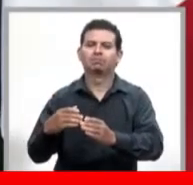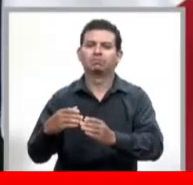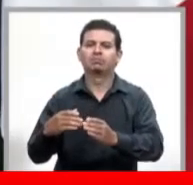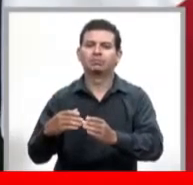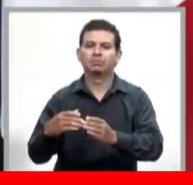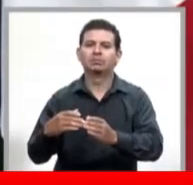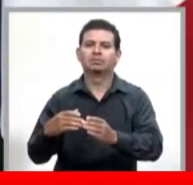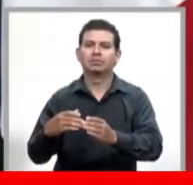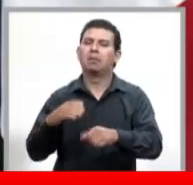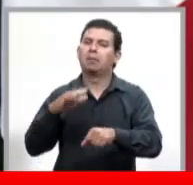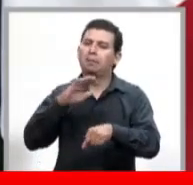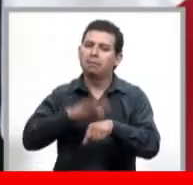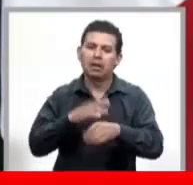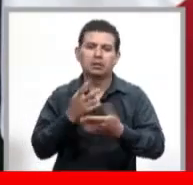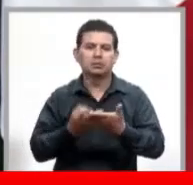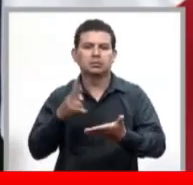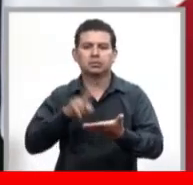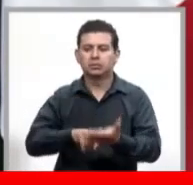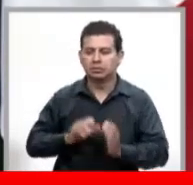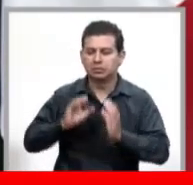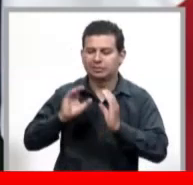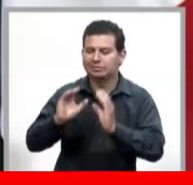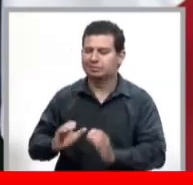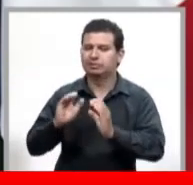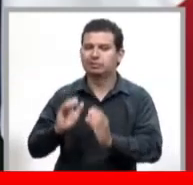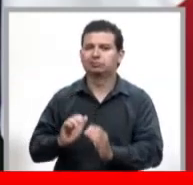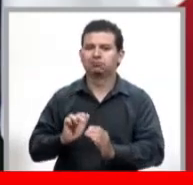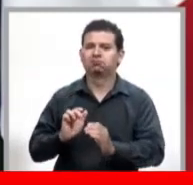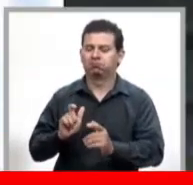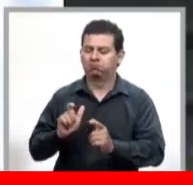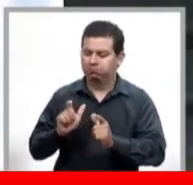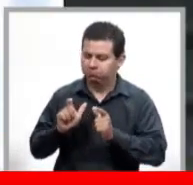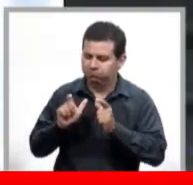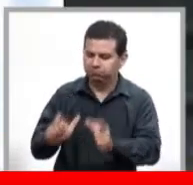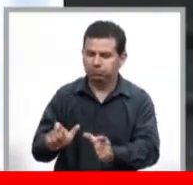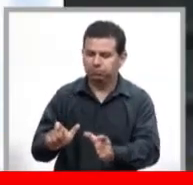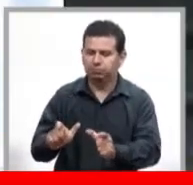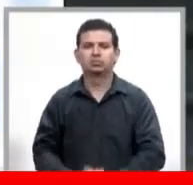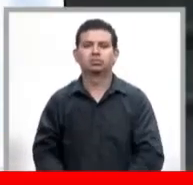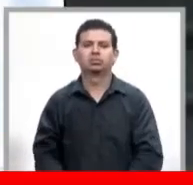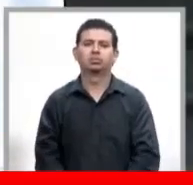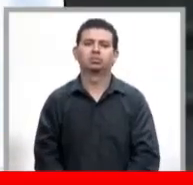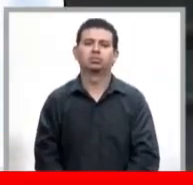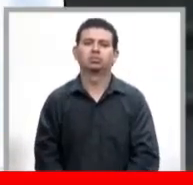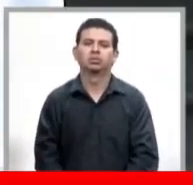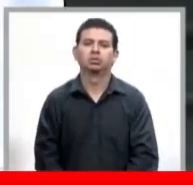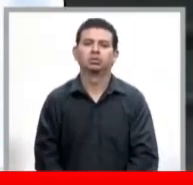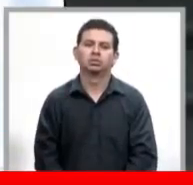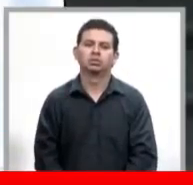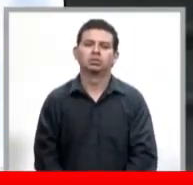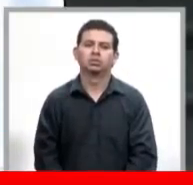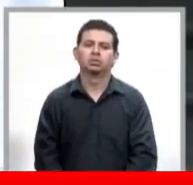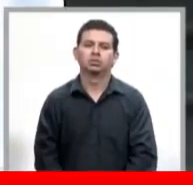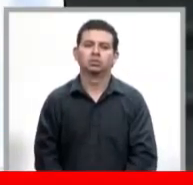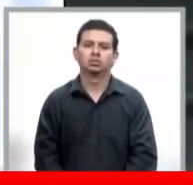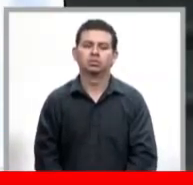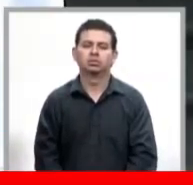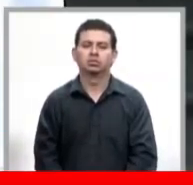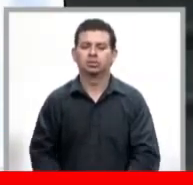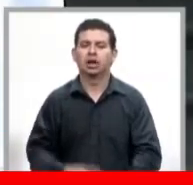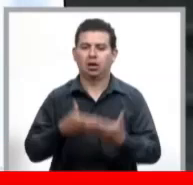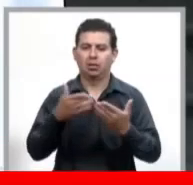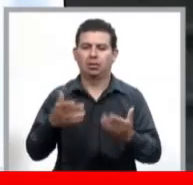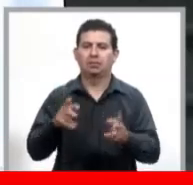todavía más sus medidas de protección. Voy a compartirle a todos los medios de